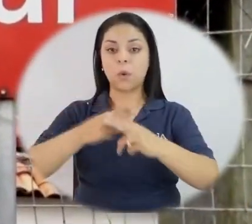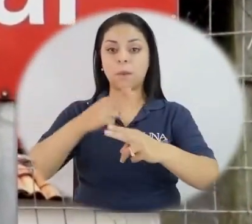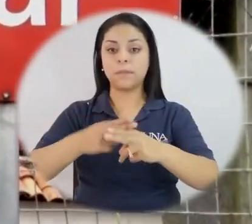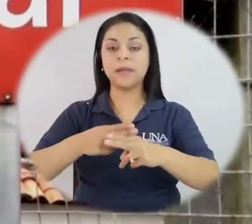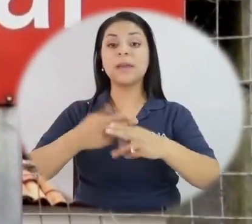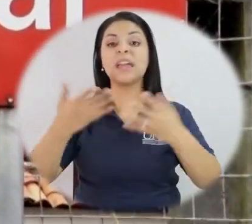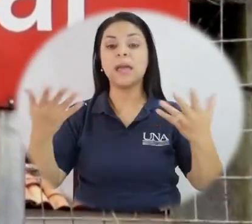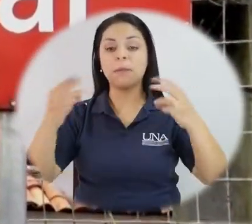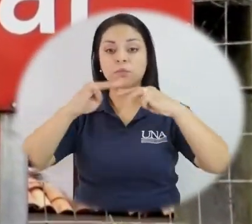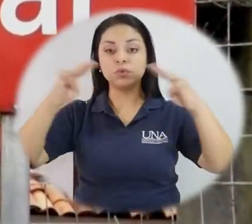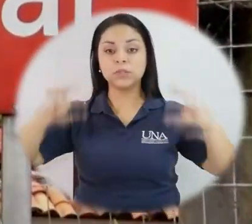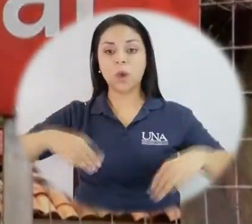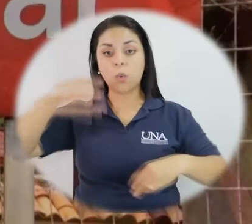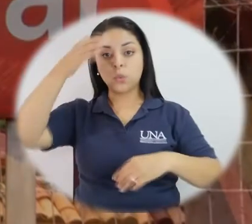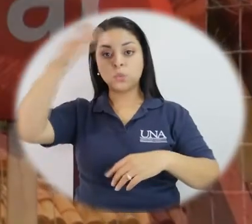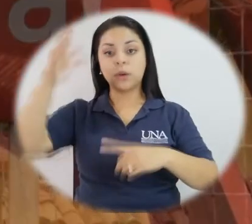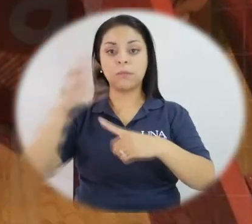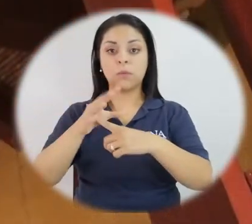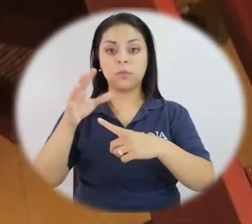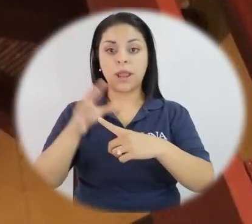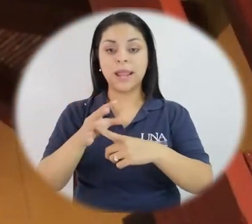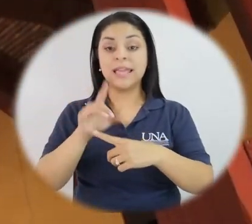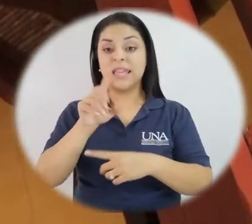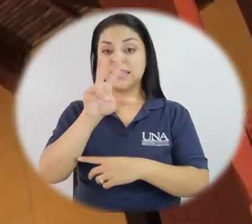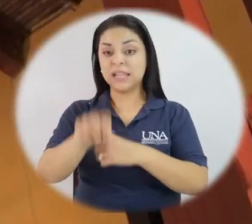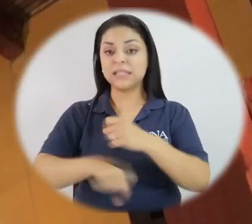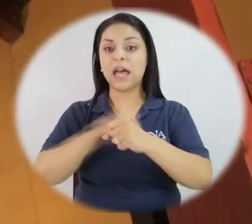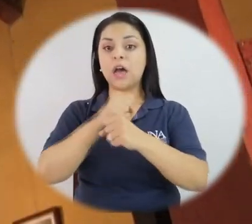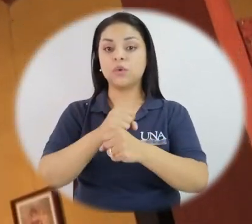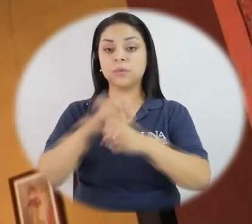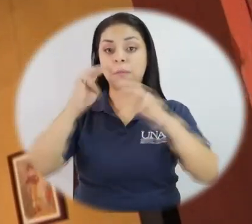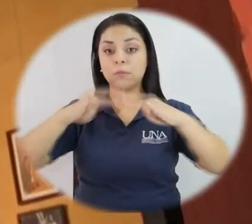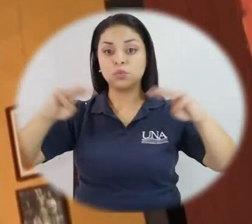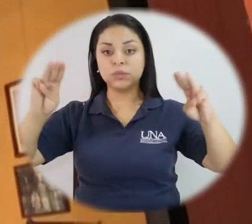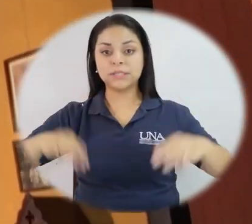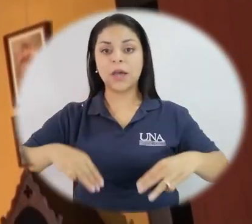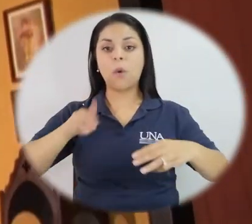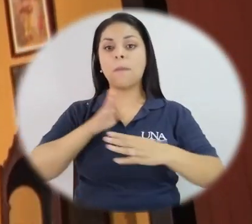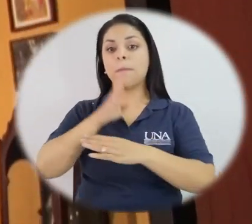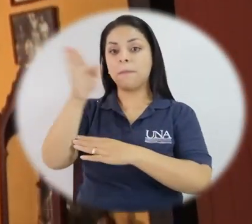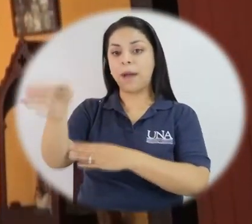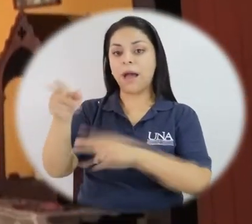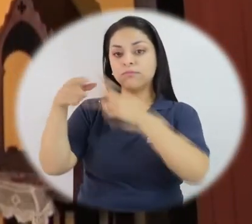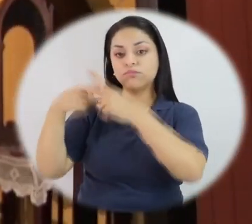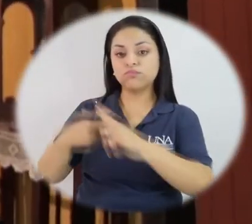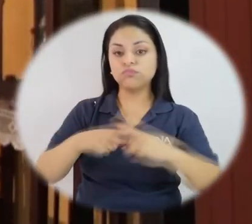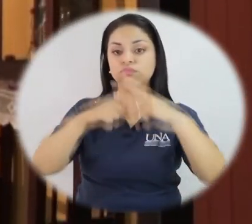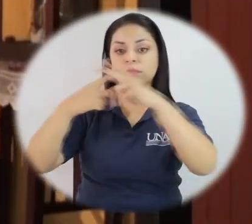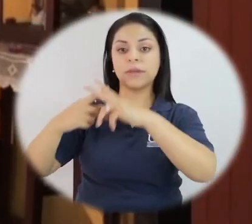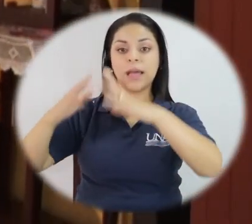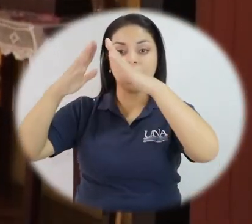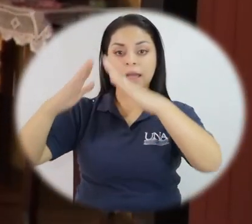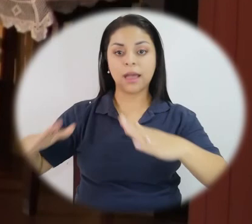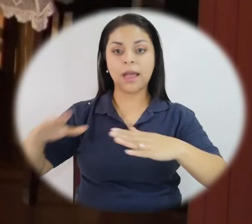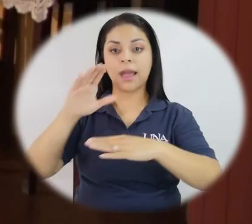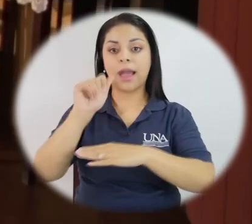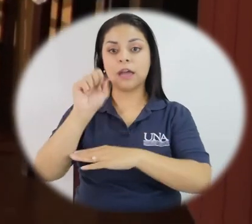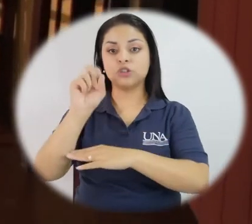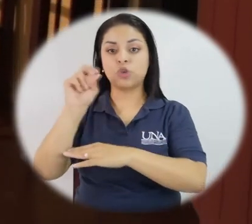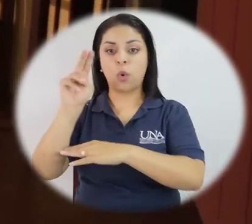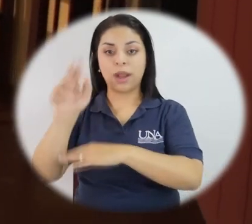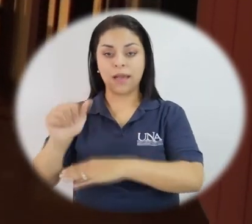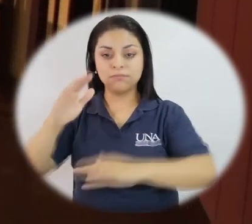Popular y durante 3 años el museo va a restaurar la casona y crear la infraestructura. Lo hace a través